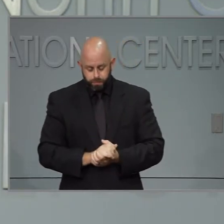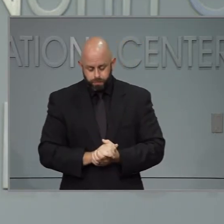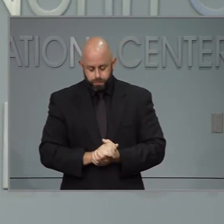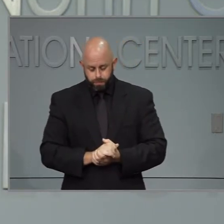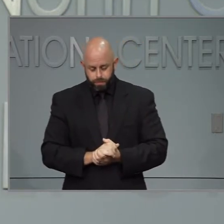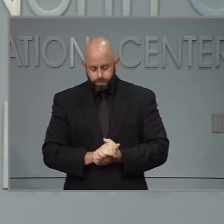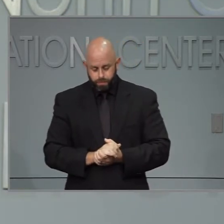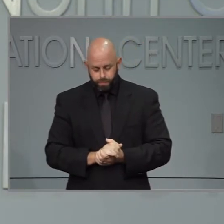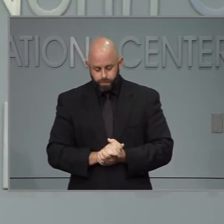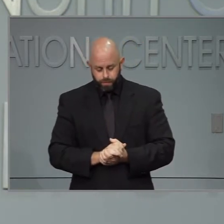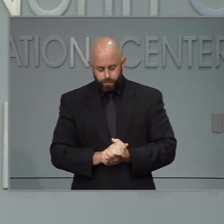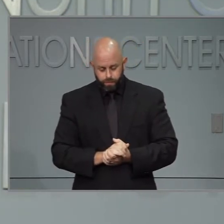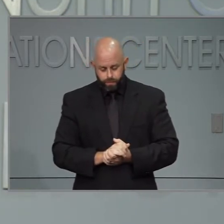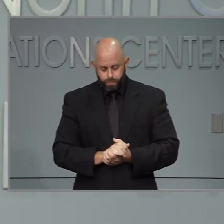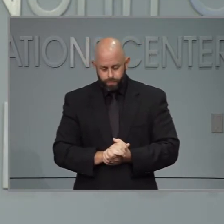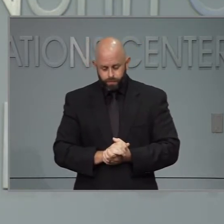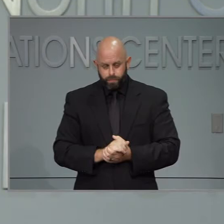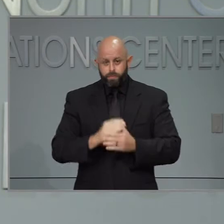No.